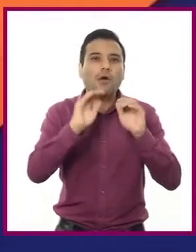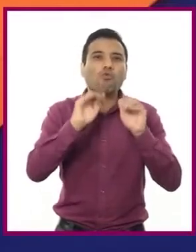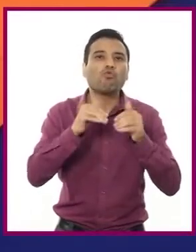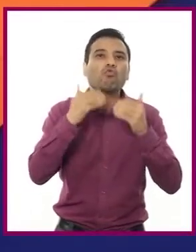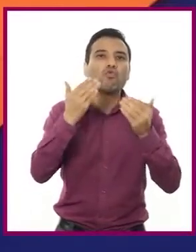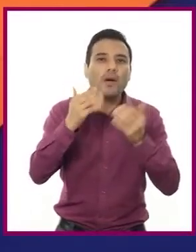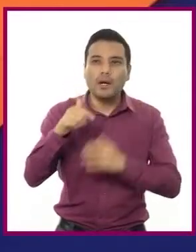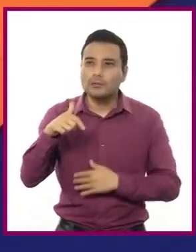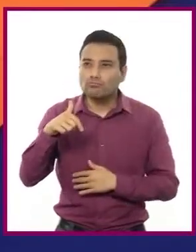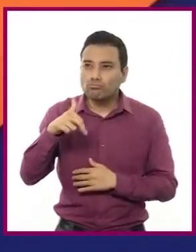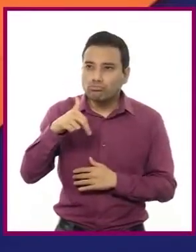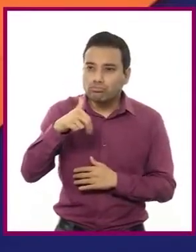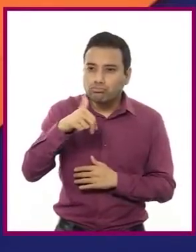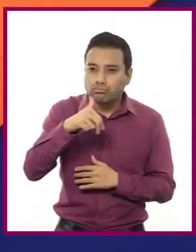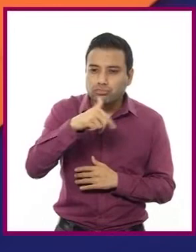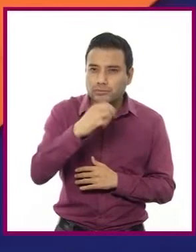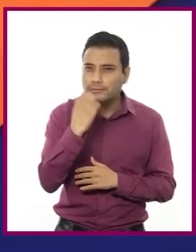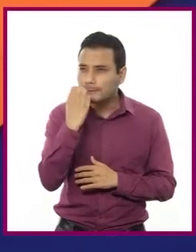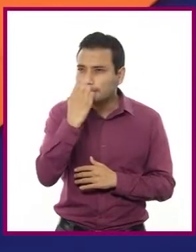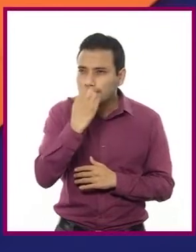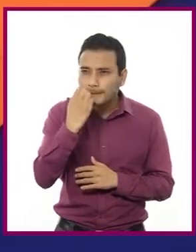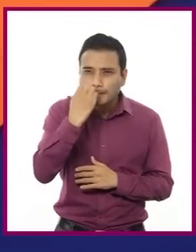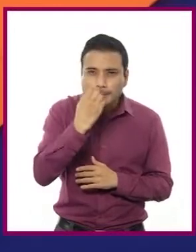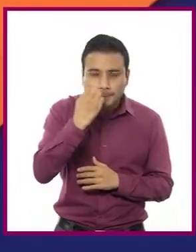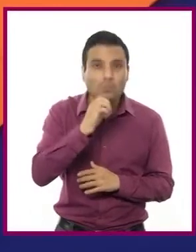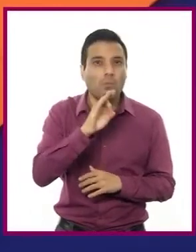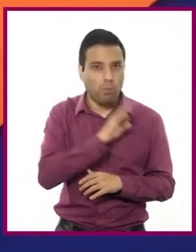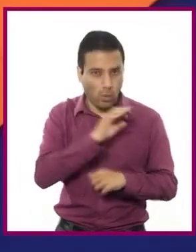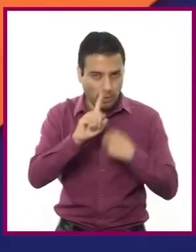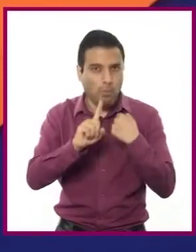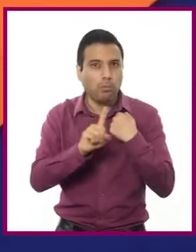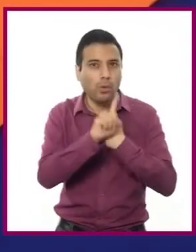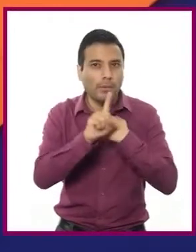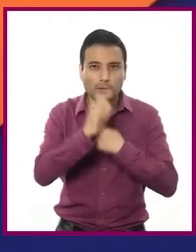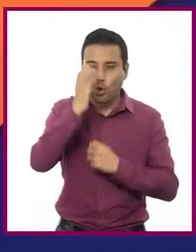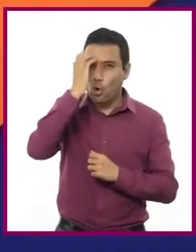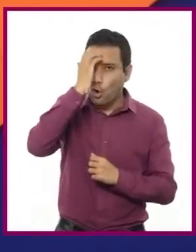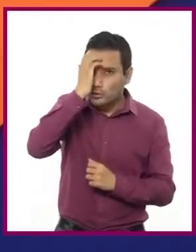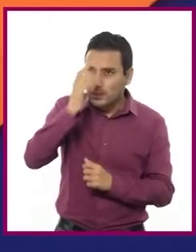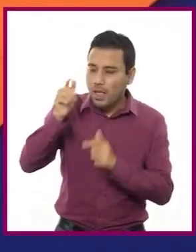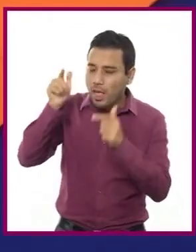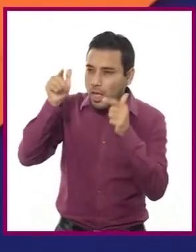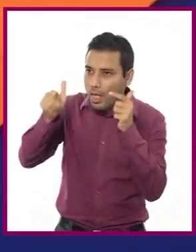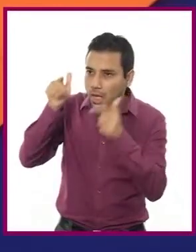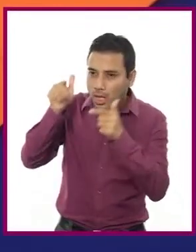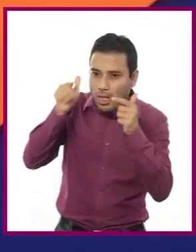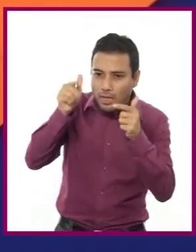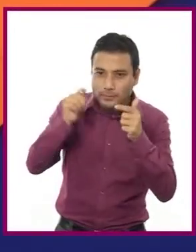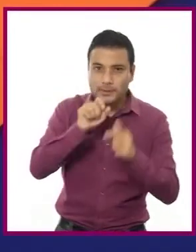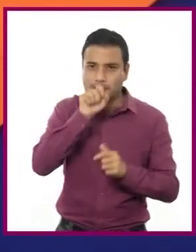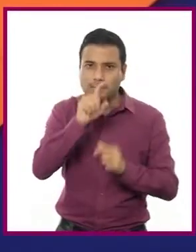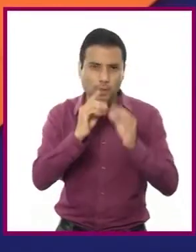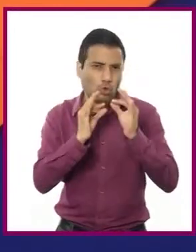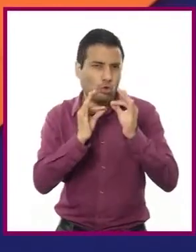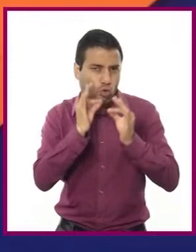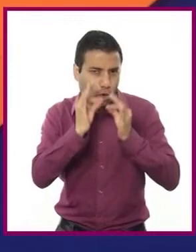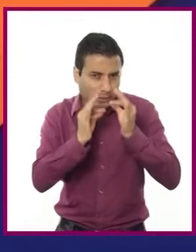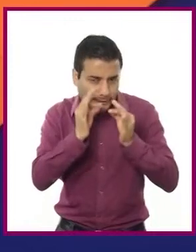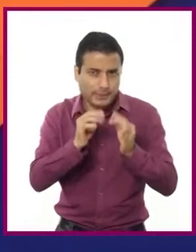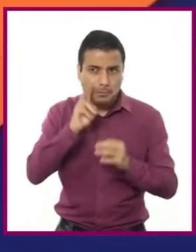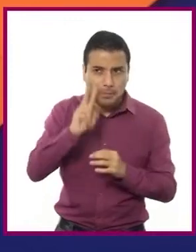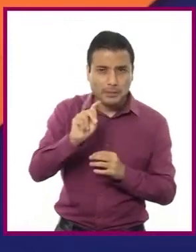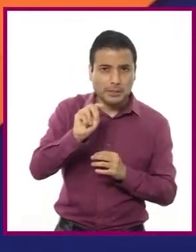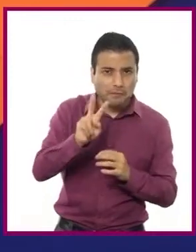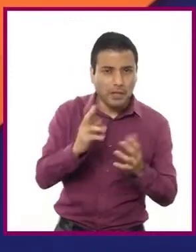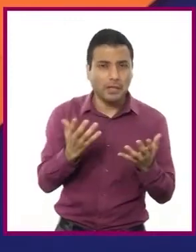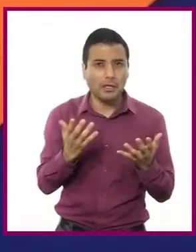nos ayuda para poder identificar los problemas. También revisar las noticias locales en